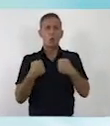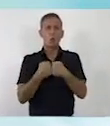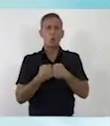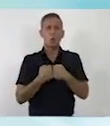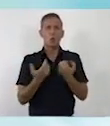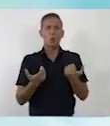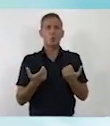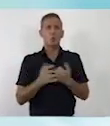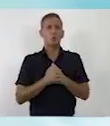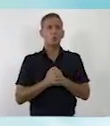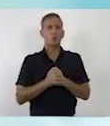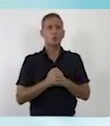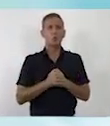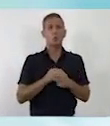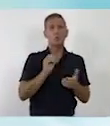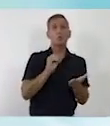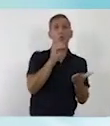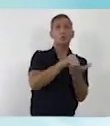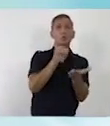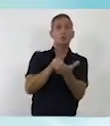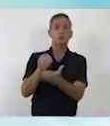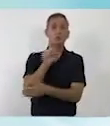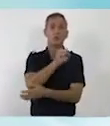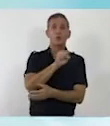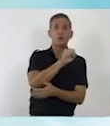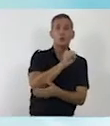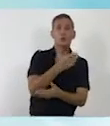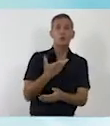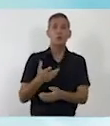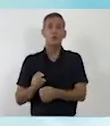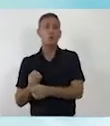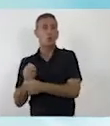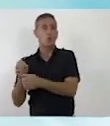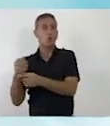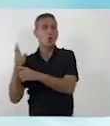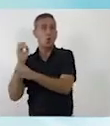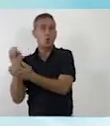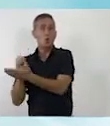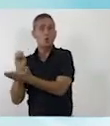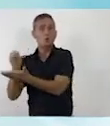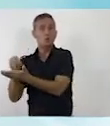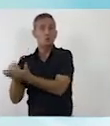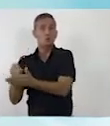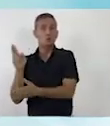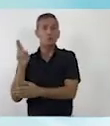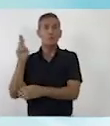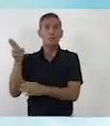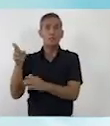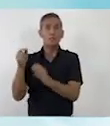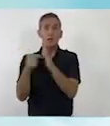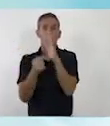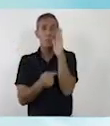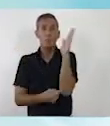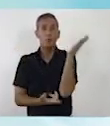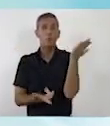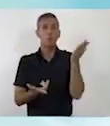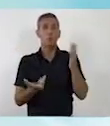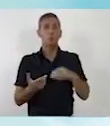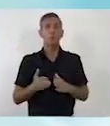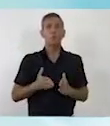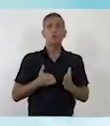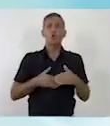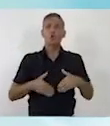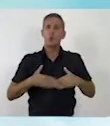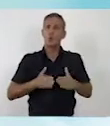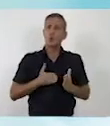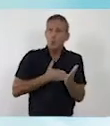Ustedes saben que en un diagrama de energía hay que saber dónde se ubican las sustancias reaccionantes, dónde se ubican los productos, dónde se ubica el delta H o variación de entalpía y